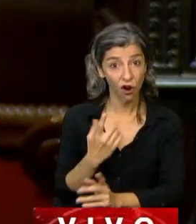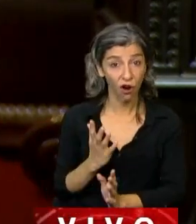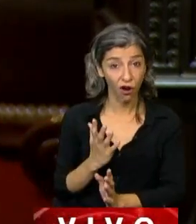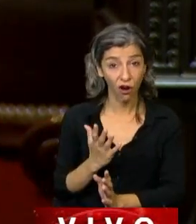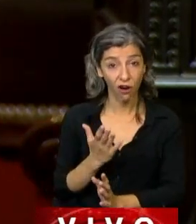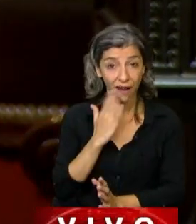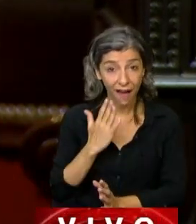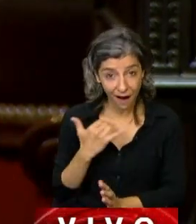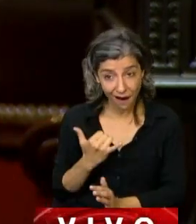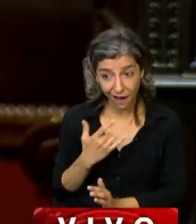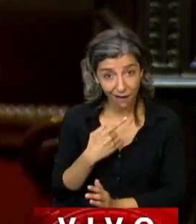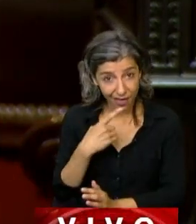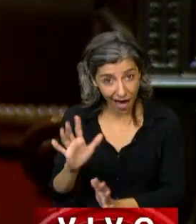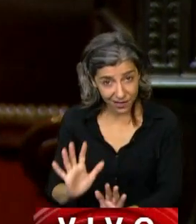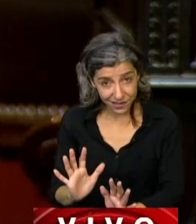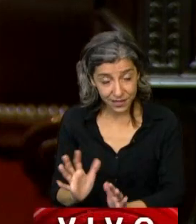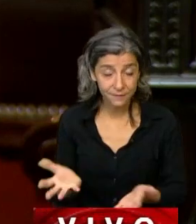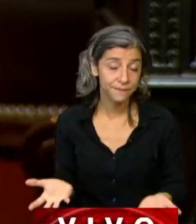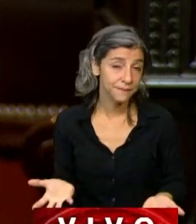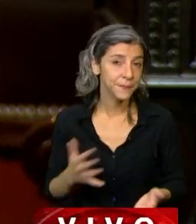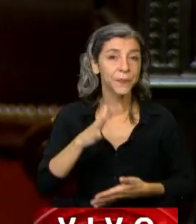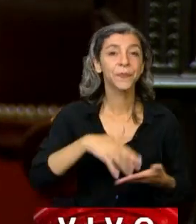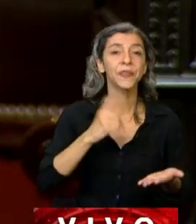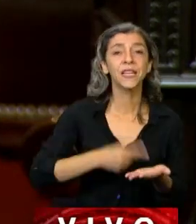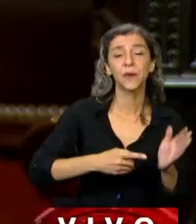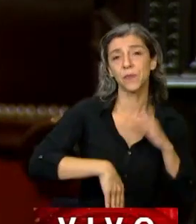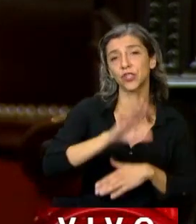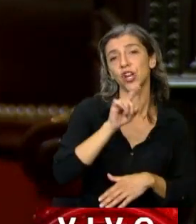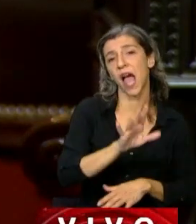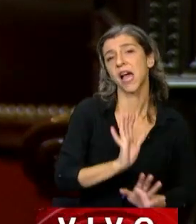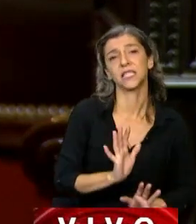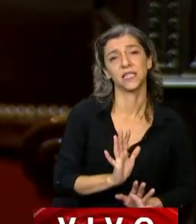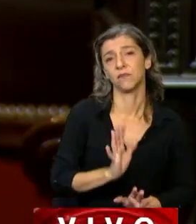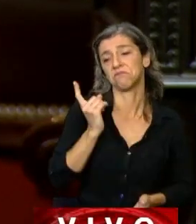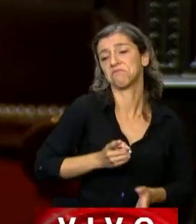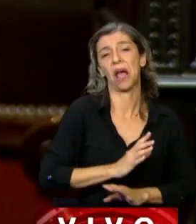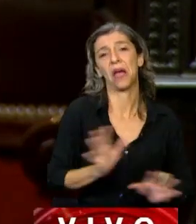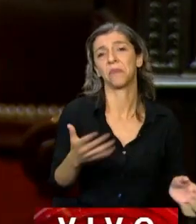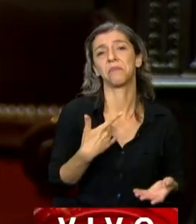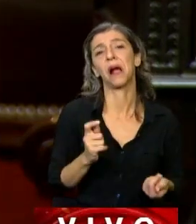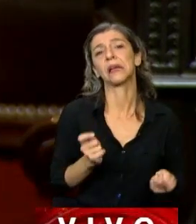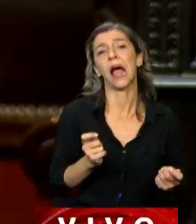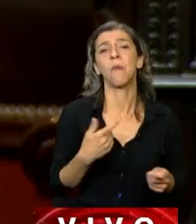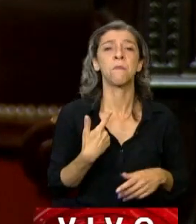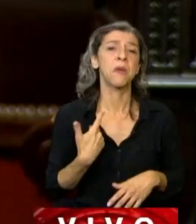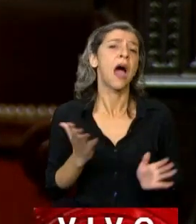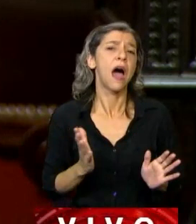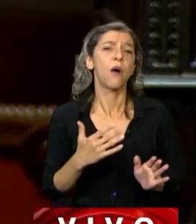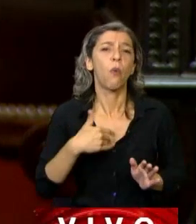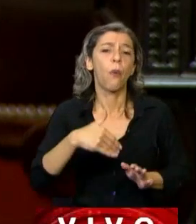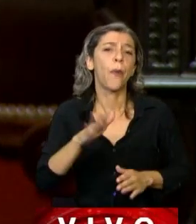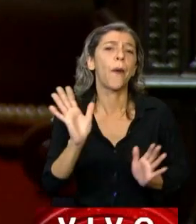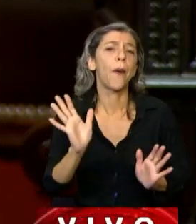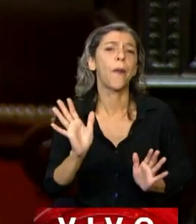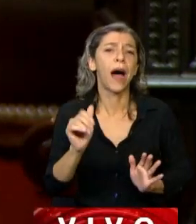demagogia. La modificación del dictamen de la mayoría es eso, demagogia. Es cambiar la tolerancia de alcohol en sangre